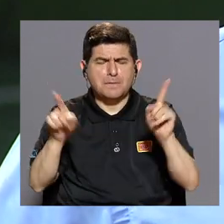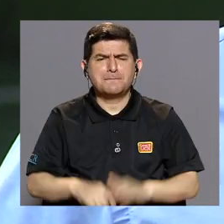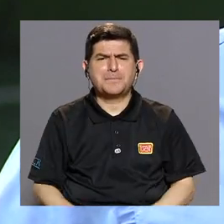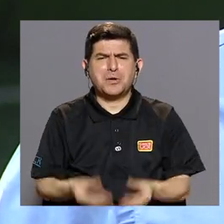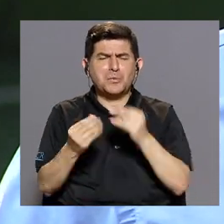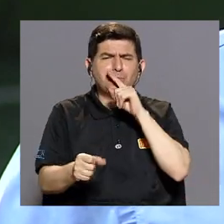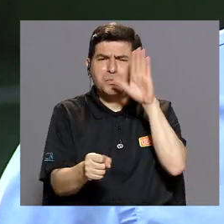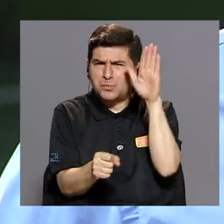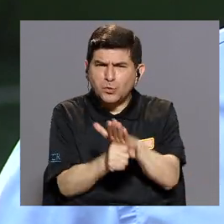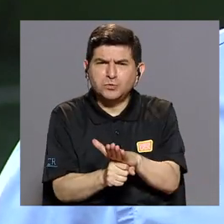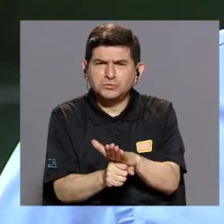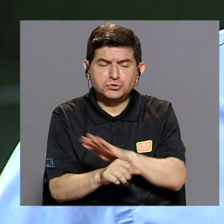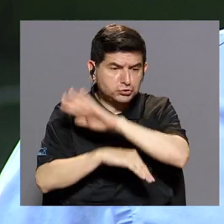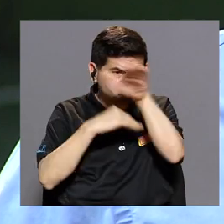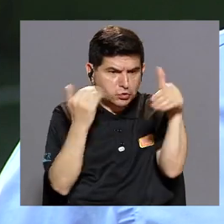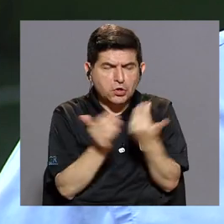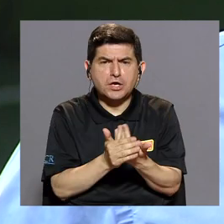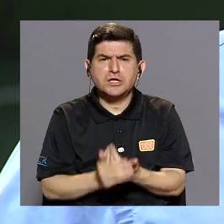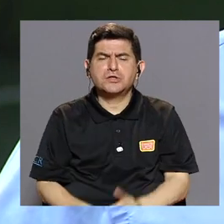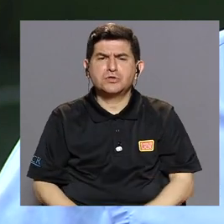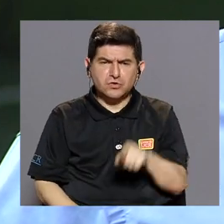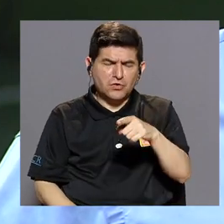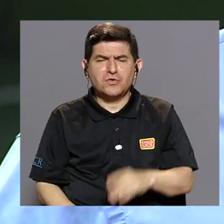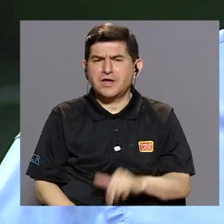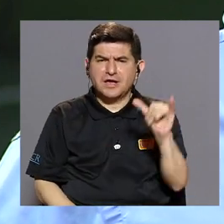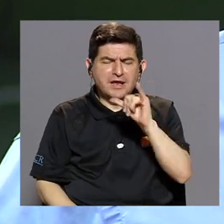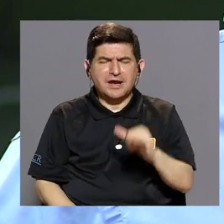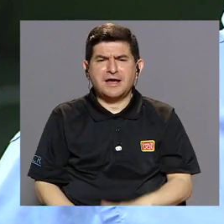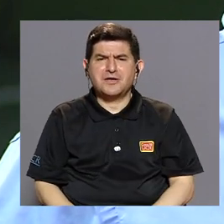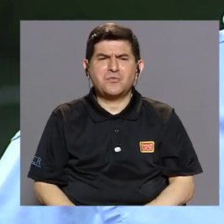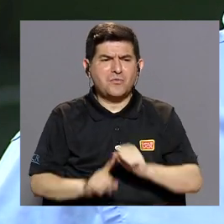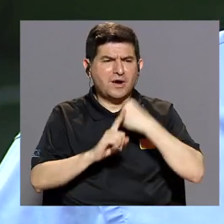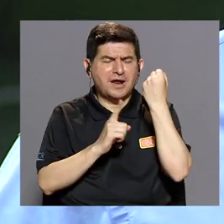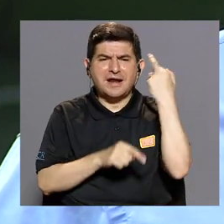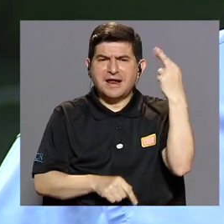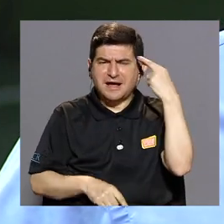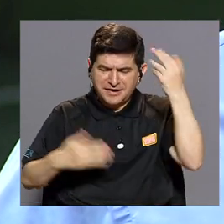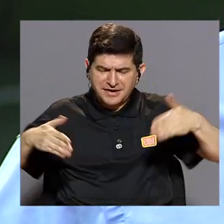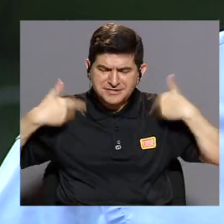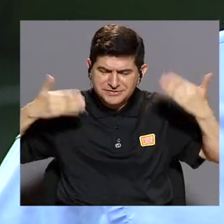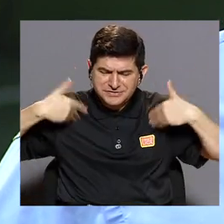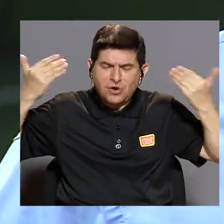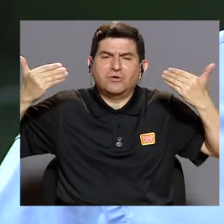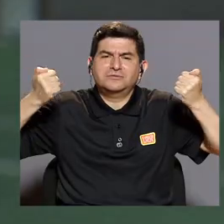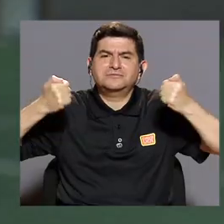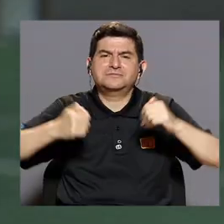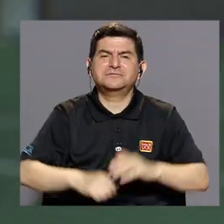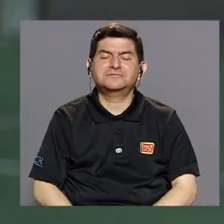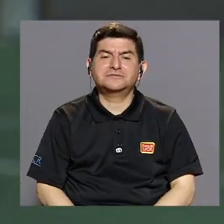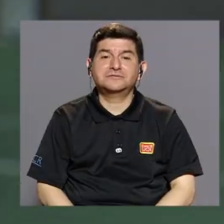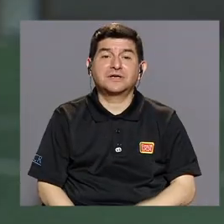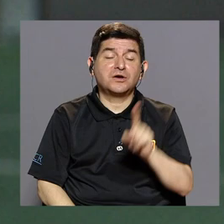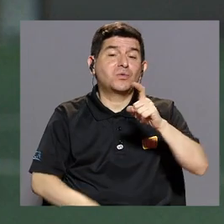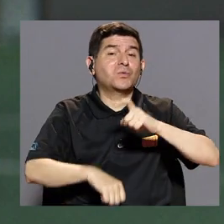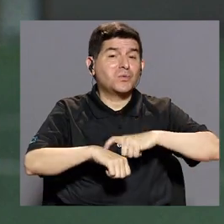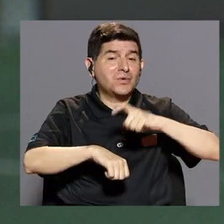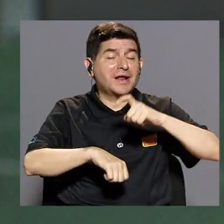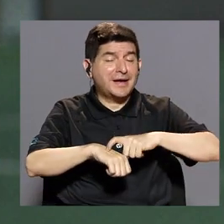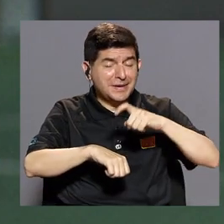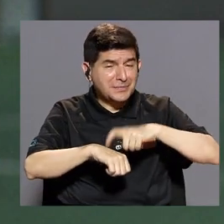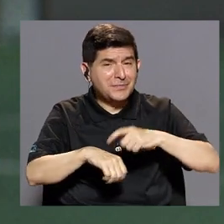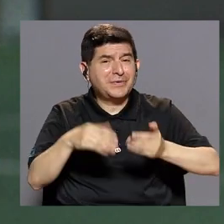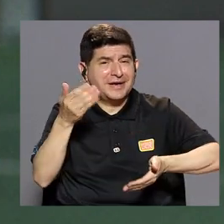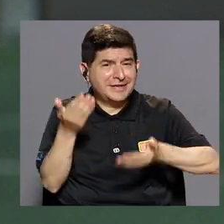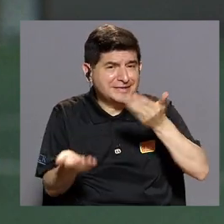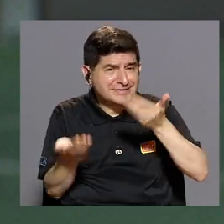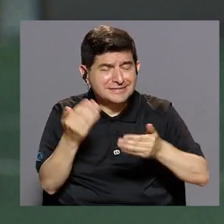mística y eso hacía que todo fuera reivindicatorio. O sea, que todo fuera motivo de alegría de algún modo. Yo creo que ha sido una de las épocas, yo podría